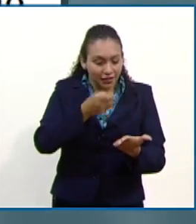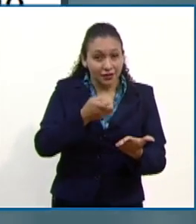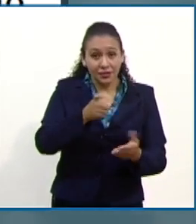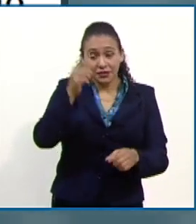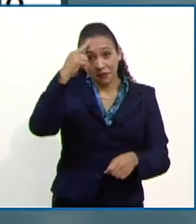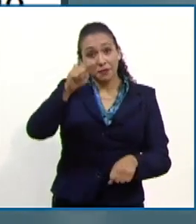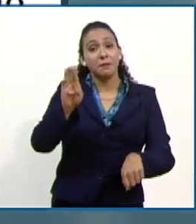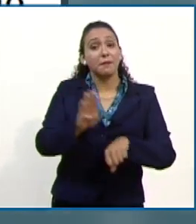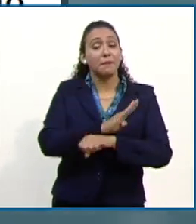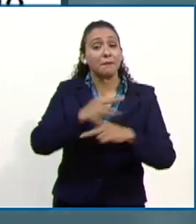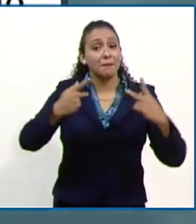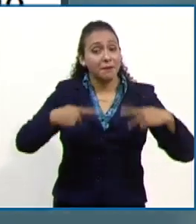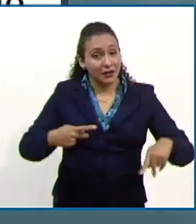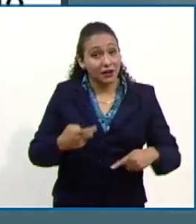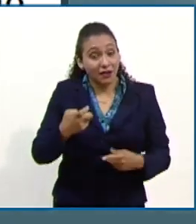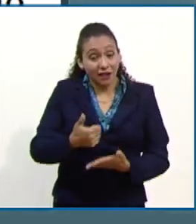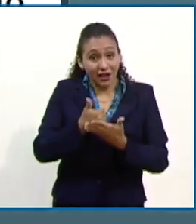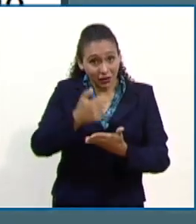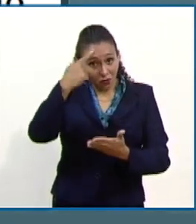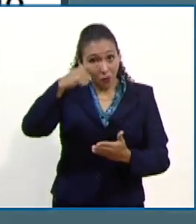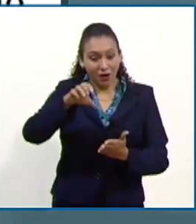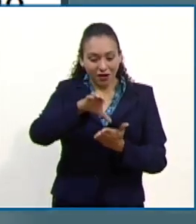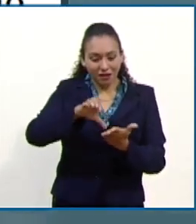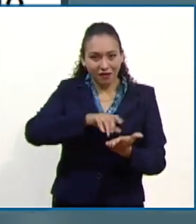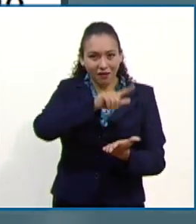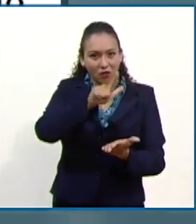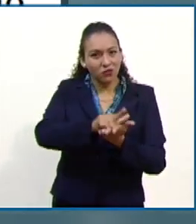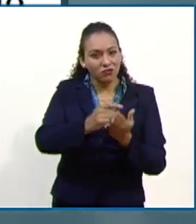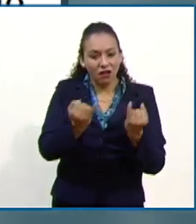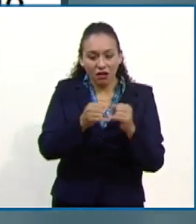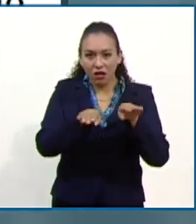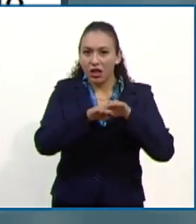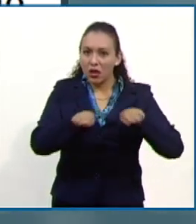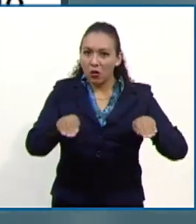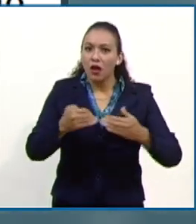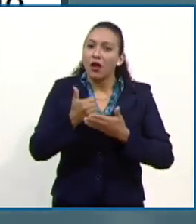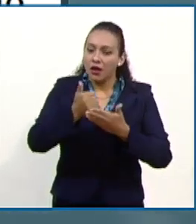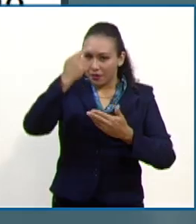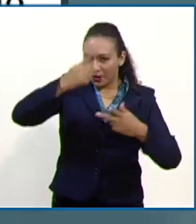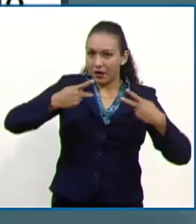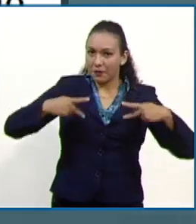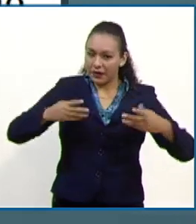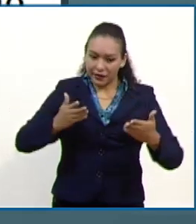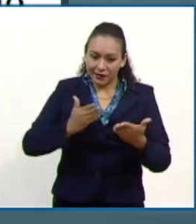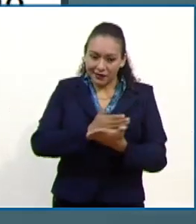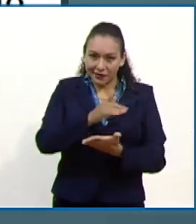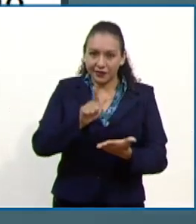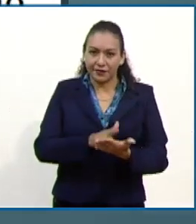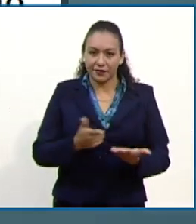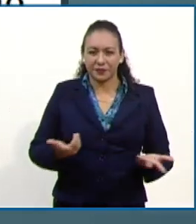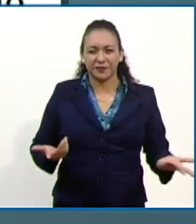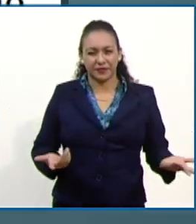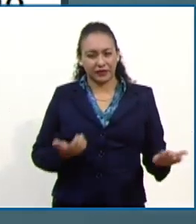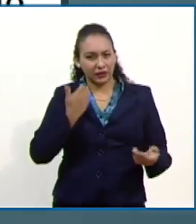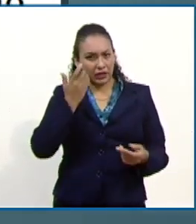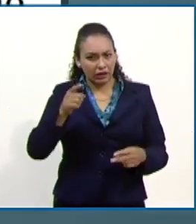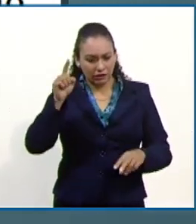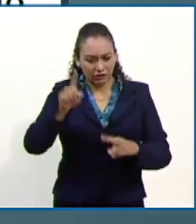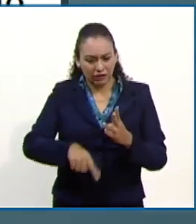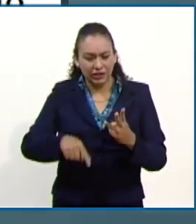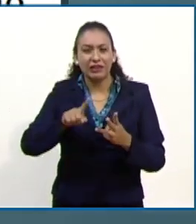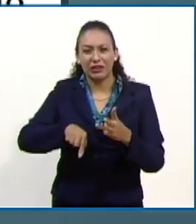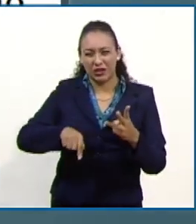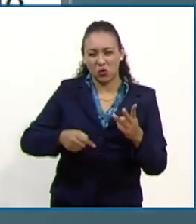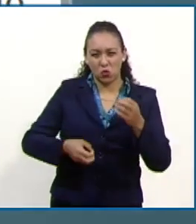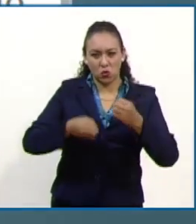correcto funcionamiento del Estado de Derecho y el acceso a la justicia. Precisó que no es admisible que bajo la invocación de la defensa de la